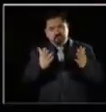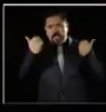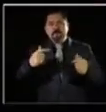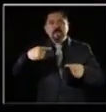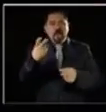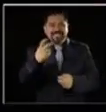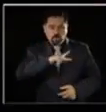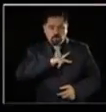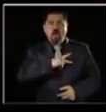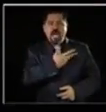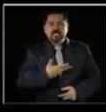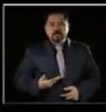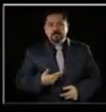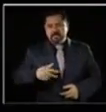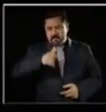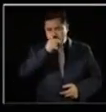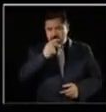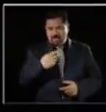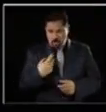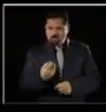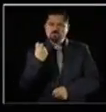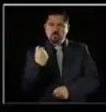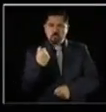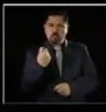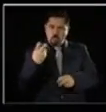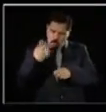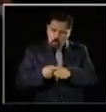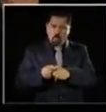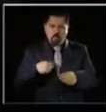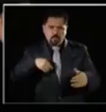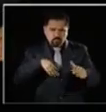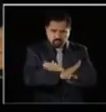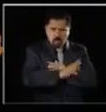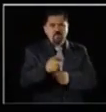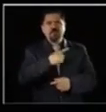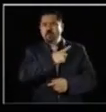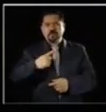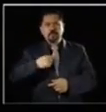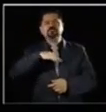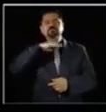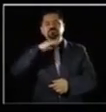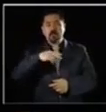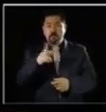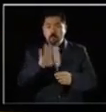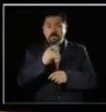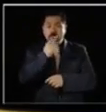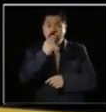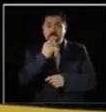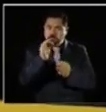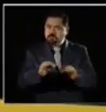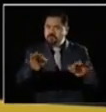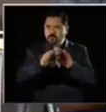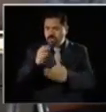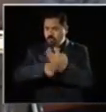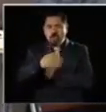municipal, mano dura. Se están haciendo de la vista gorda y no se vale. Yo creo que también en el enfoque policiaco es muy importante coordinar a